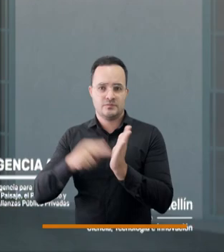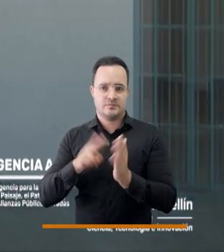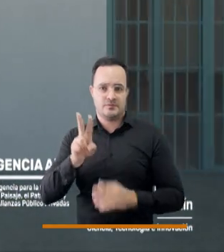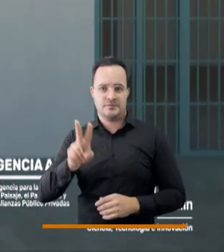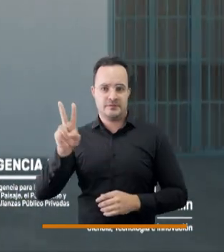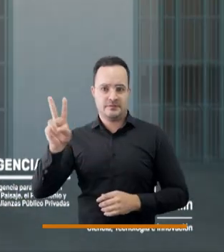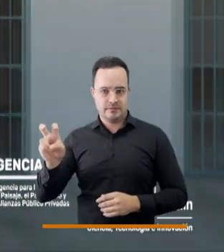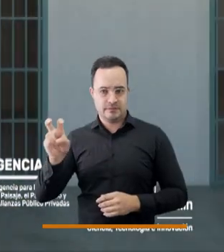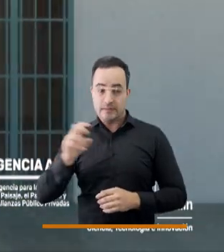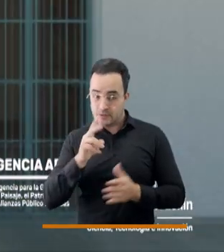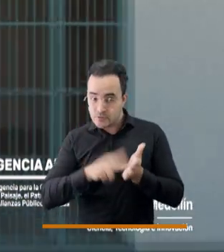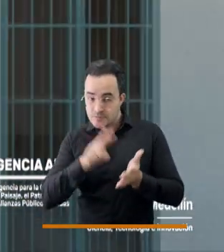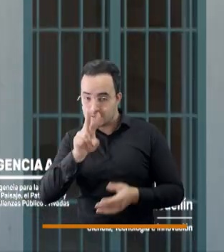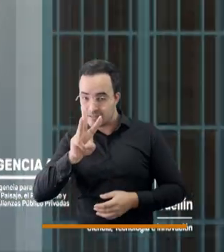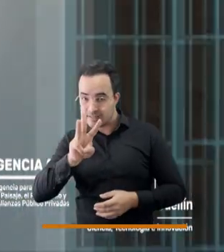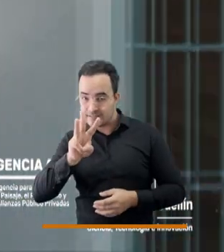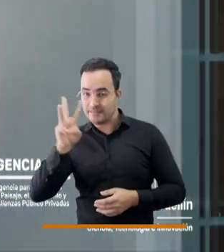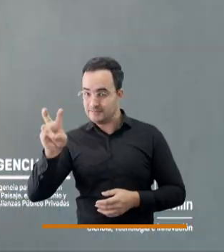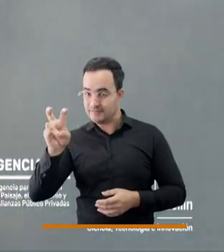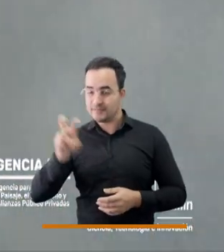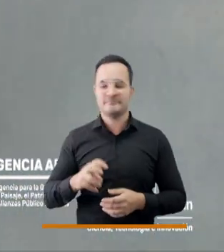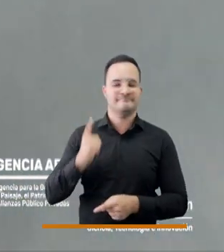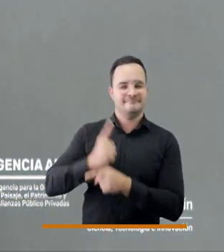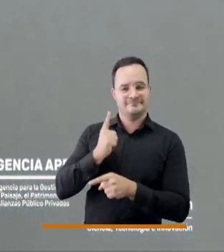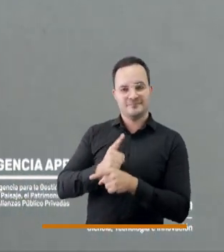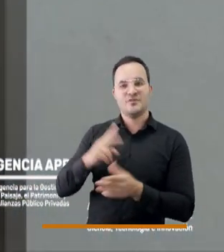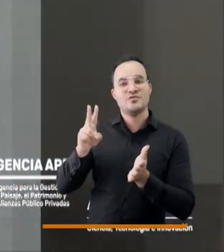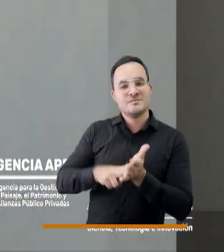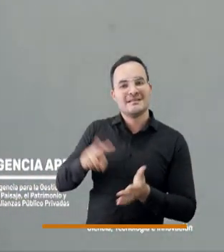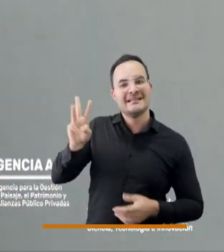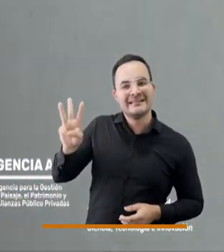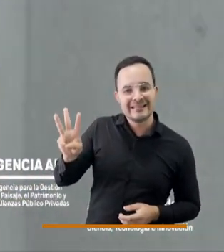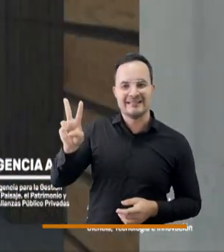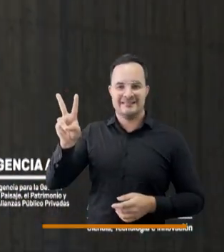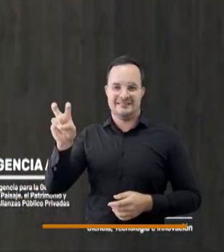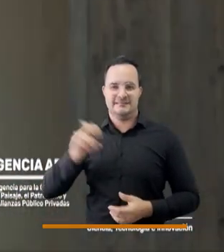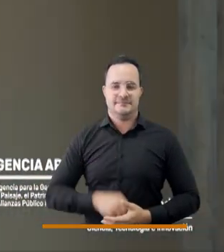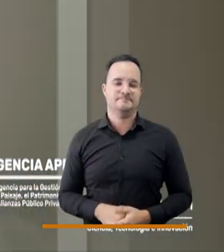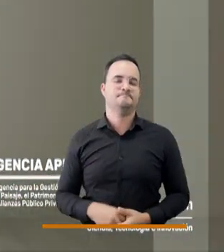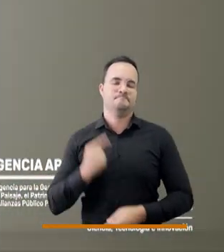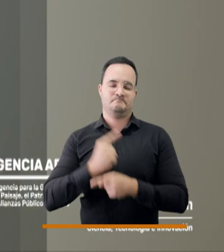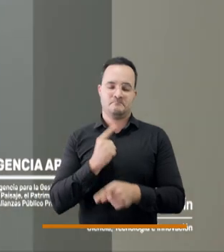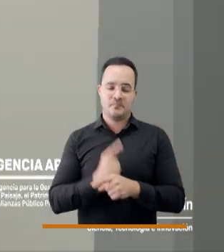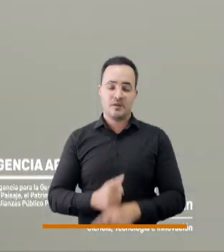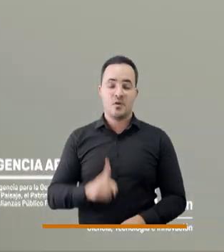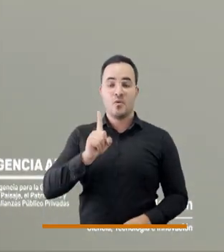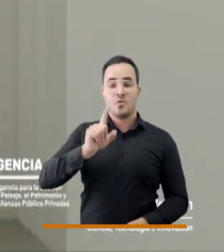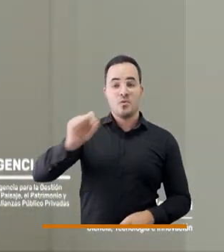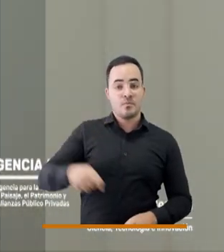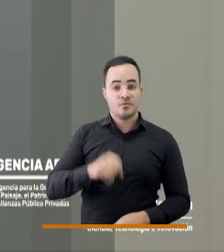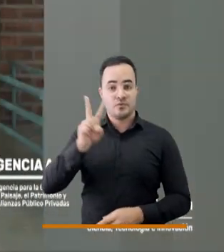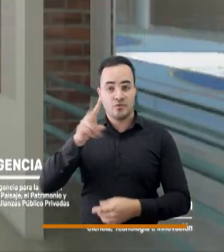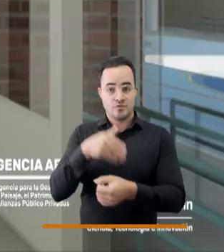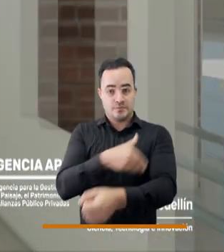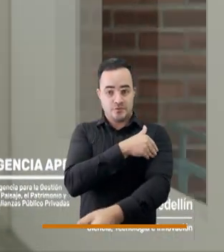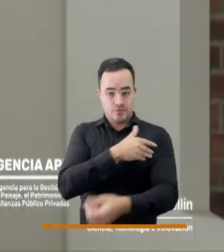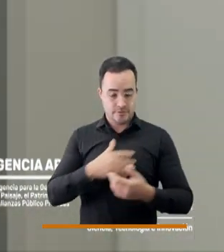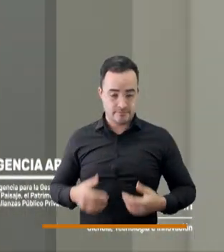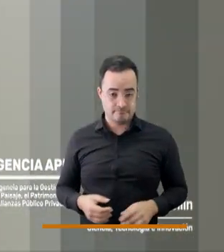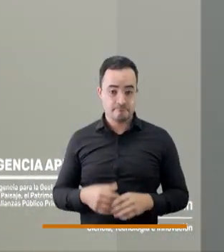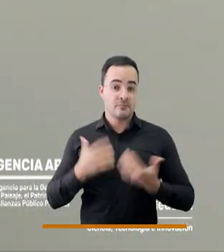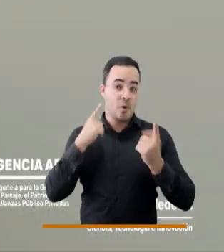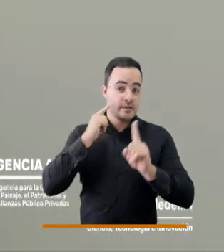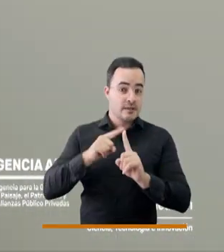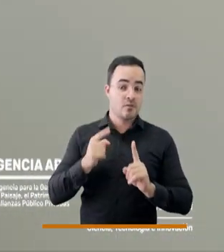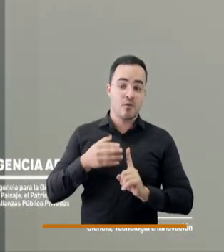2027. 2037. 37, gracias. Sí, así es, se aprobaron 1.2 billones, se van a comprometer